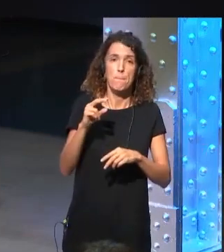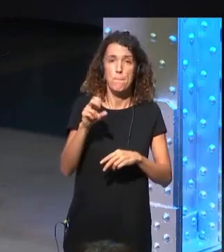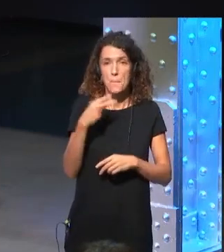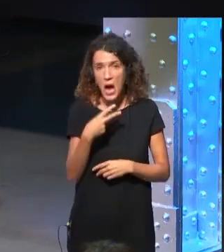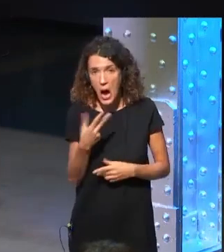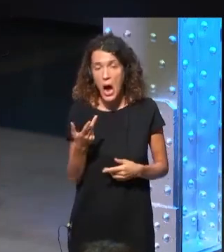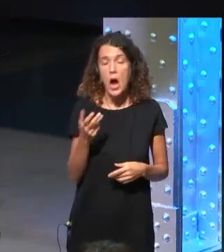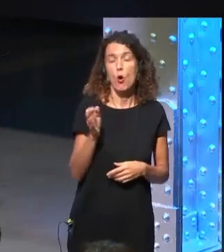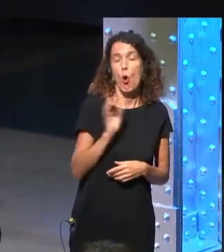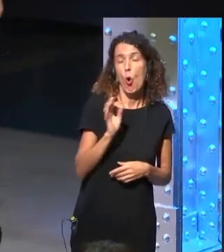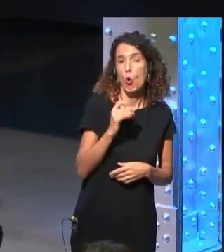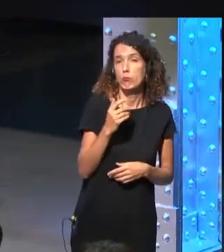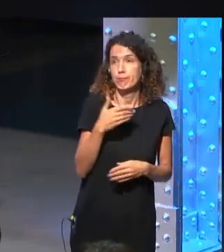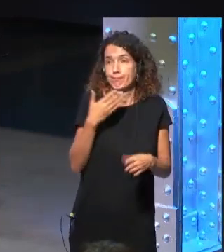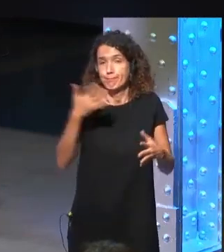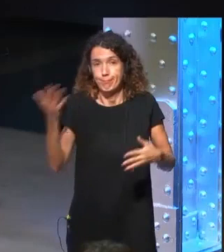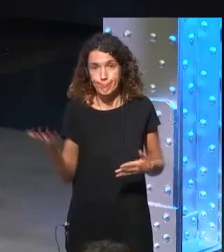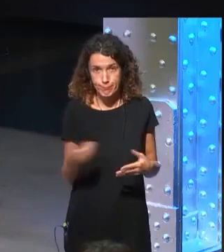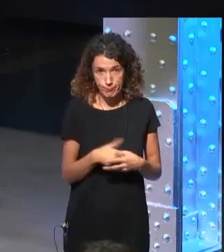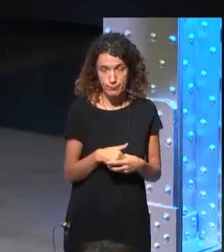bar o lo que fuera y decían,